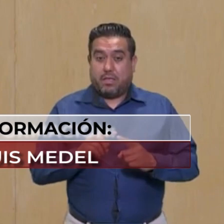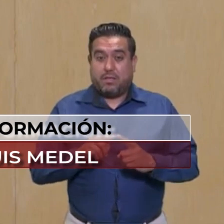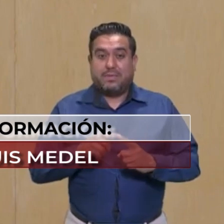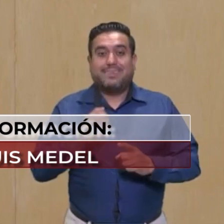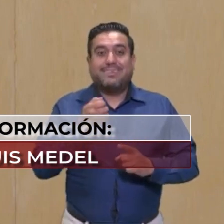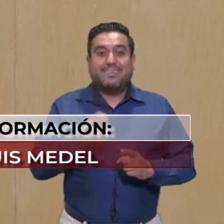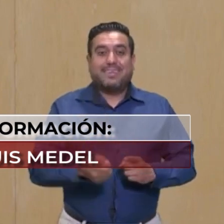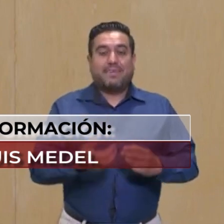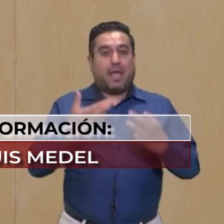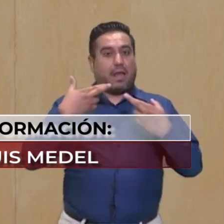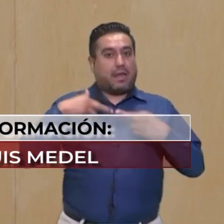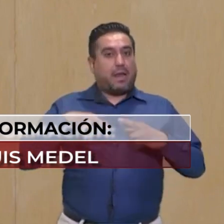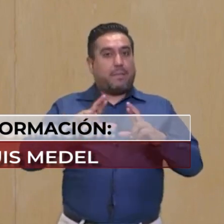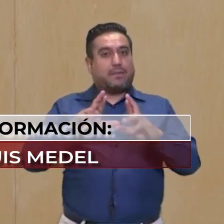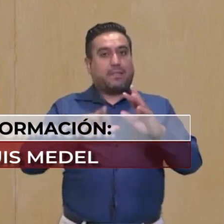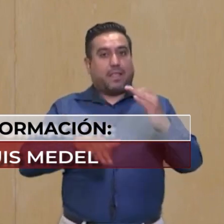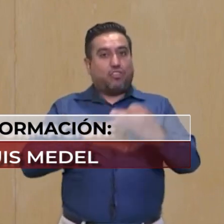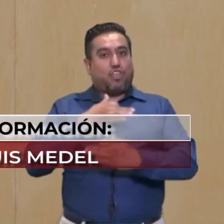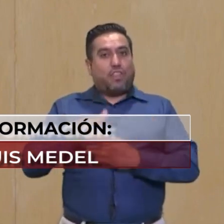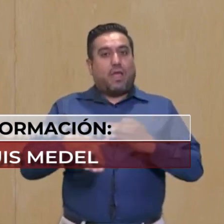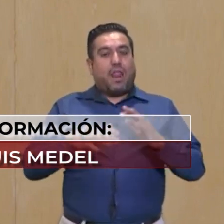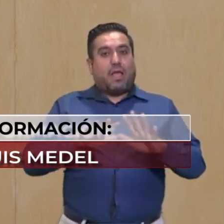noti 13